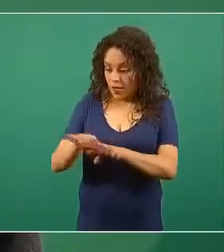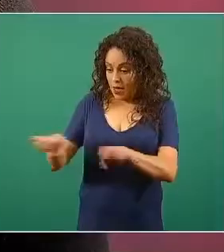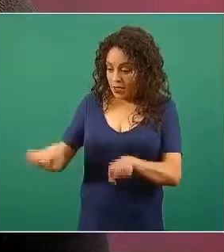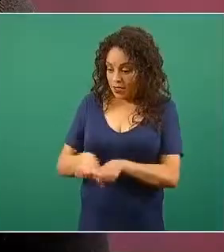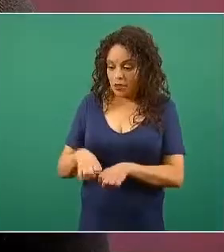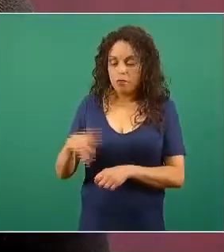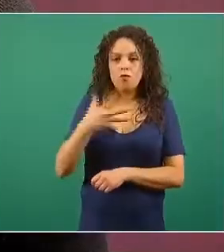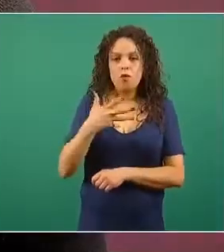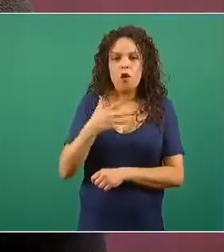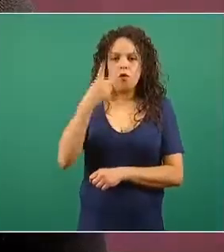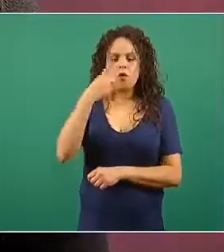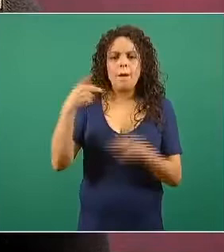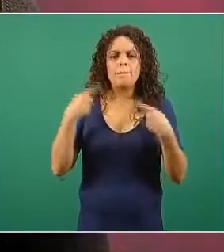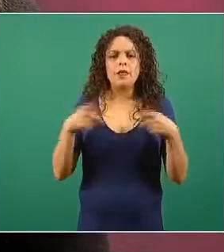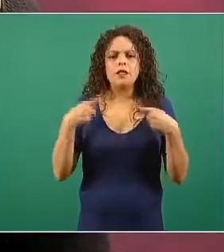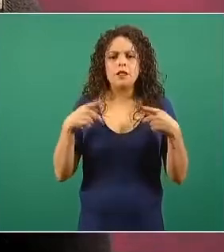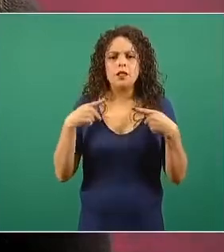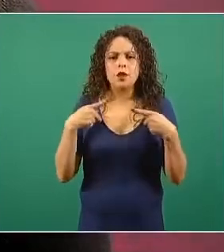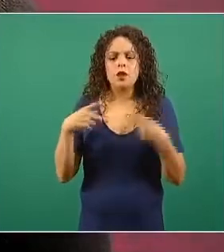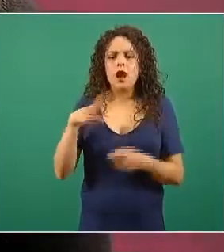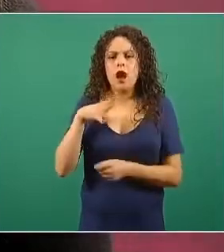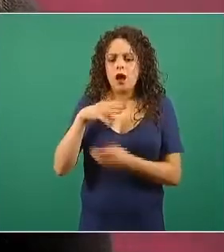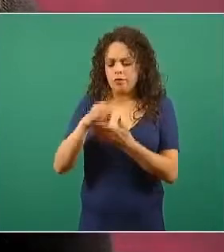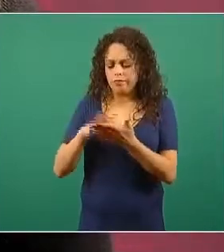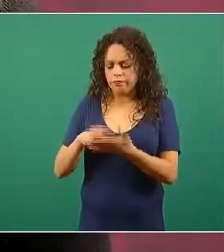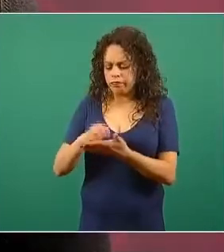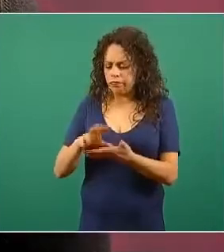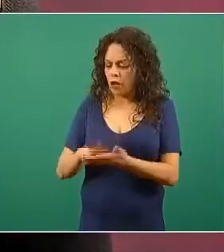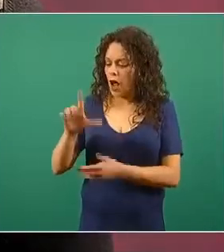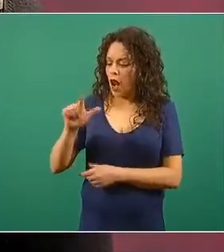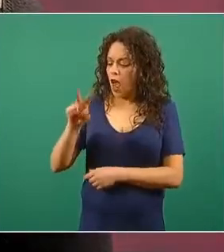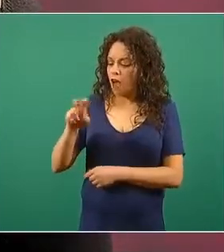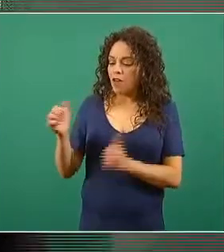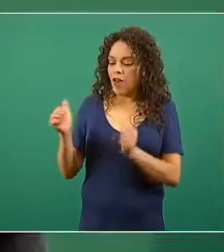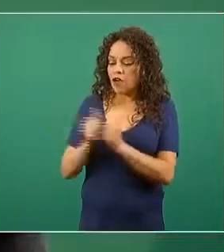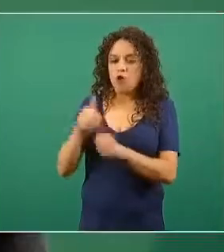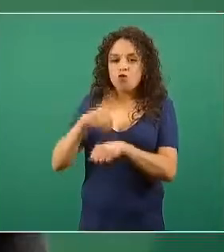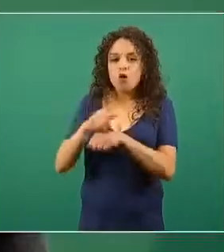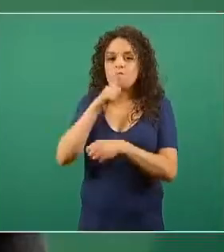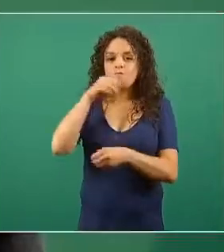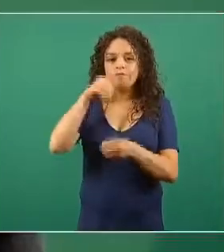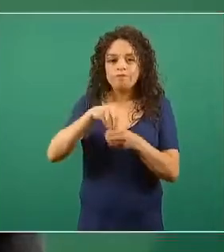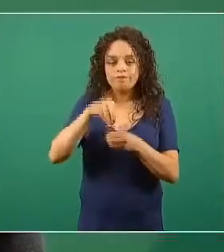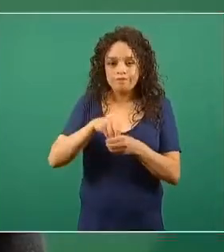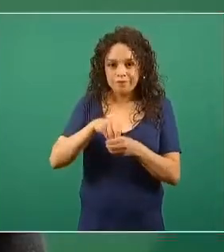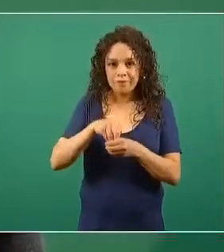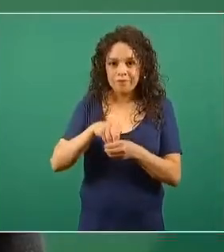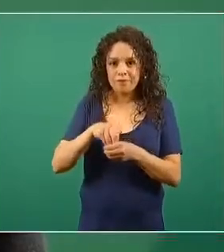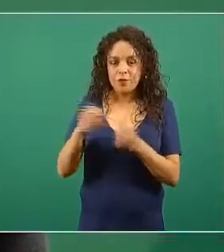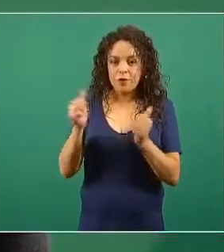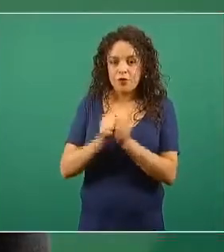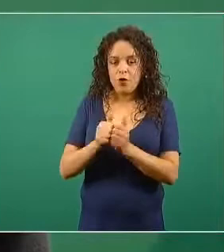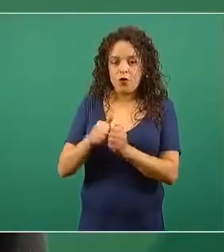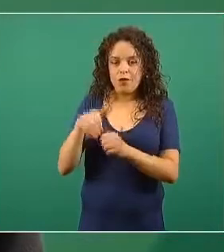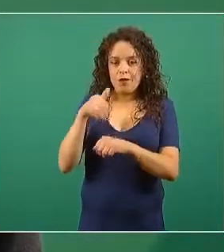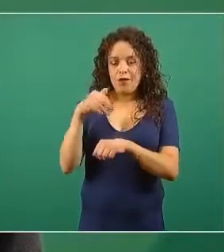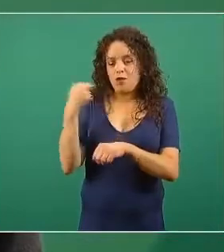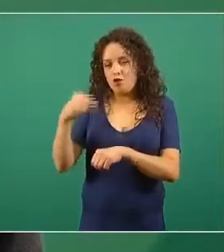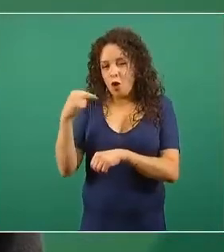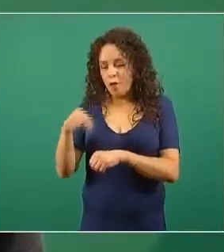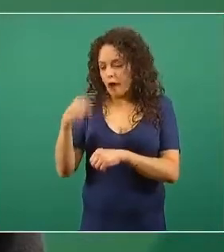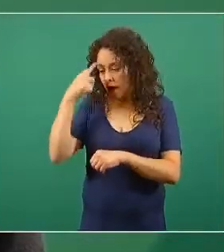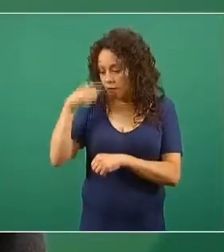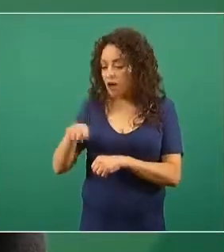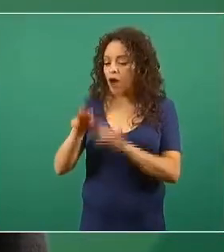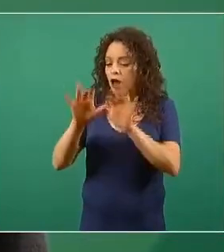hay una persona que tiene las claves y los passwords, los nombres de usuario para ingresar al sistema y registrar a